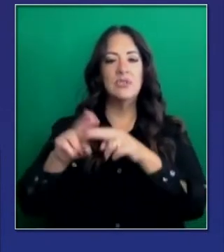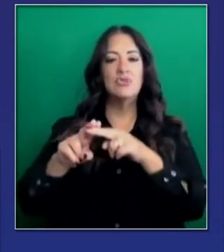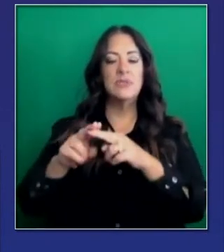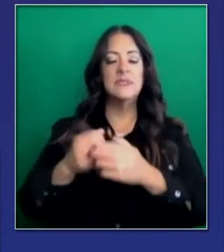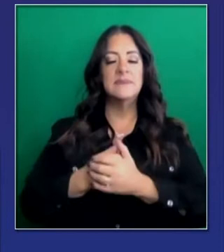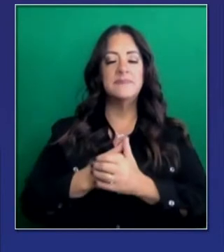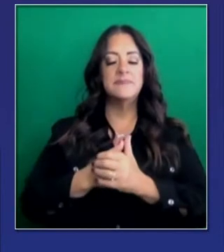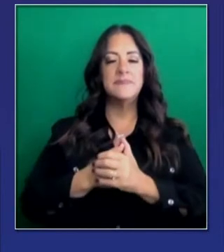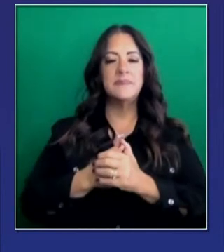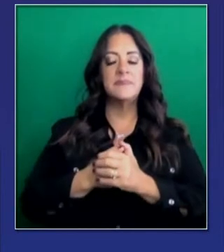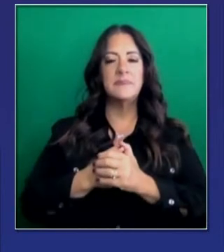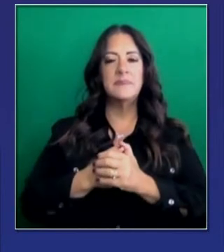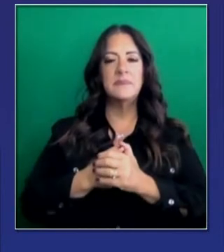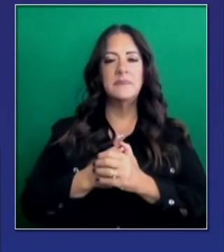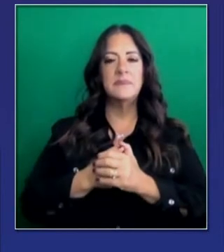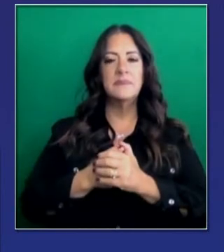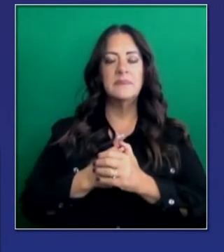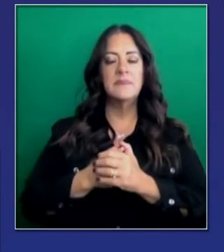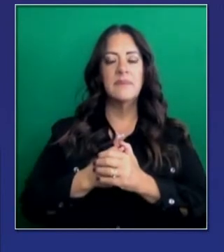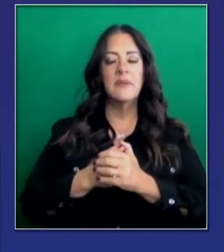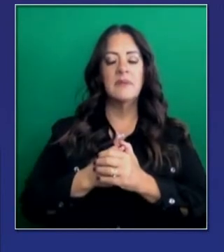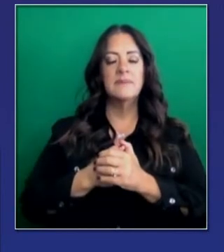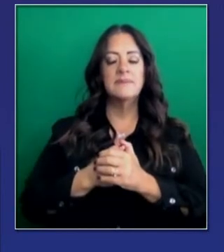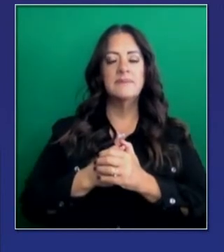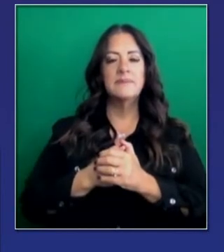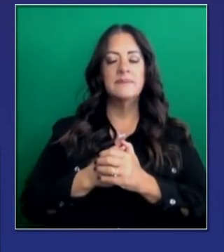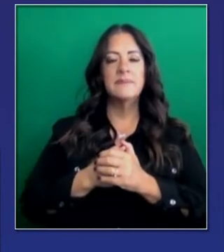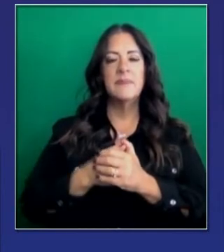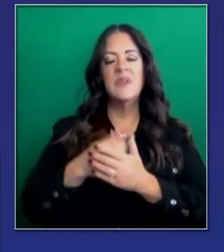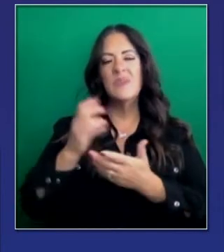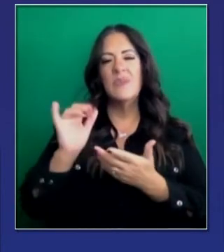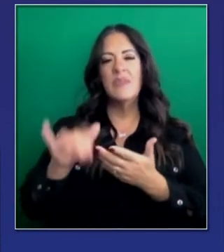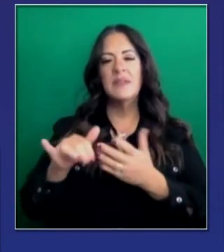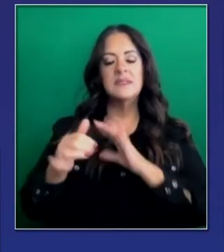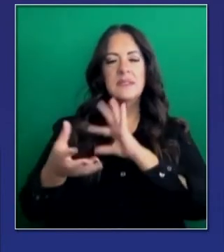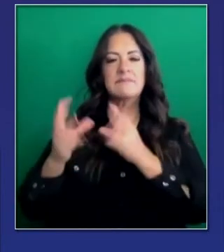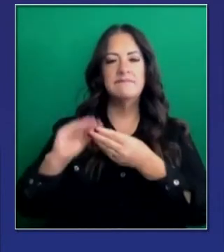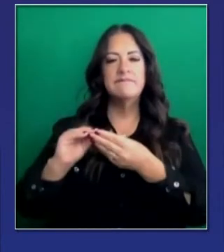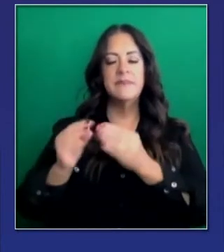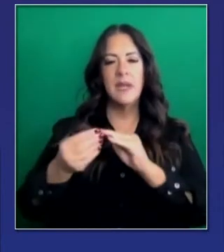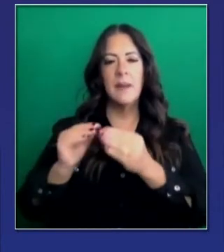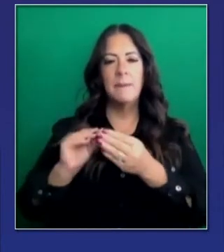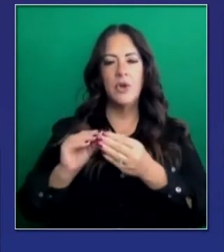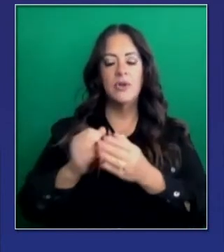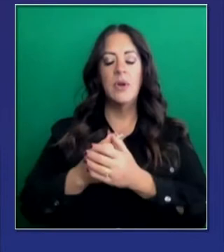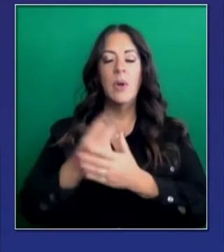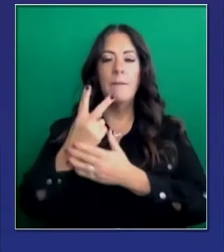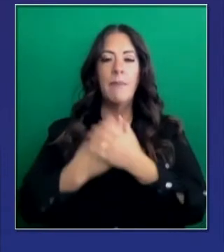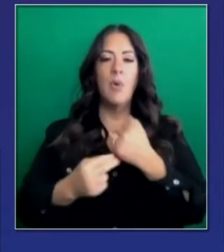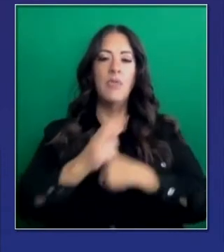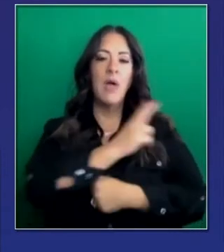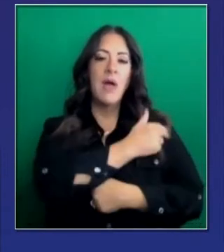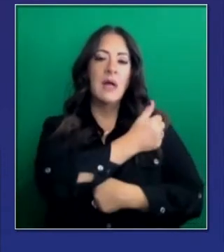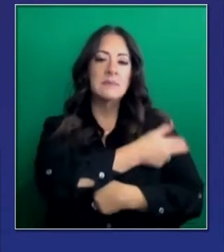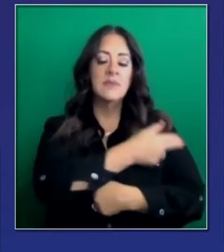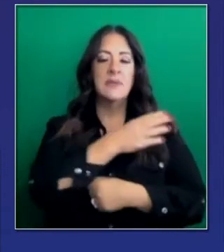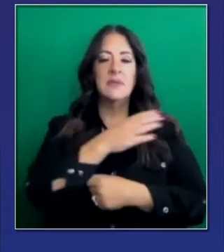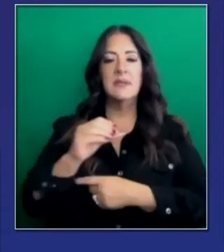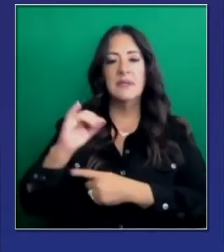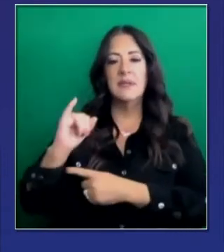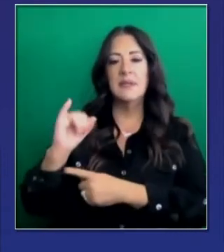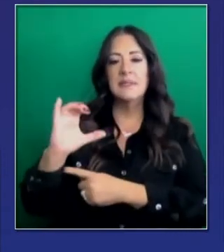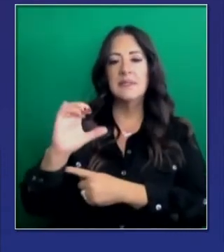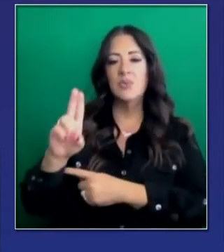de siete días en hospitalizaciones y 5 por ciento de aumento en admisiones a cuidado intensivo tanto en hospitales como en cuidado intensivo